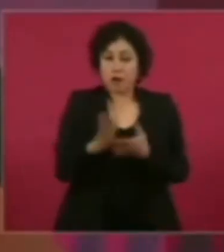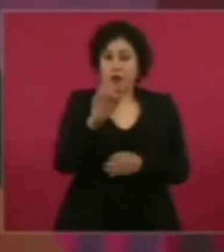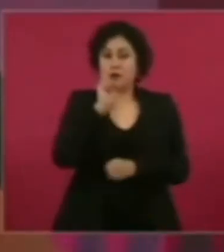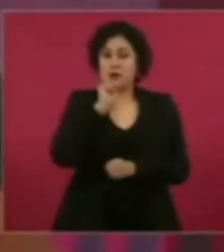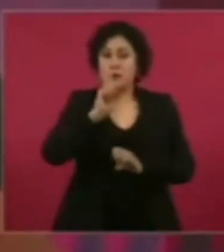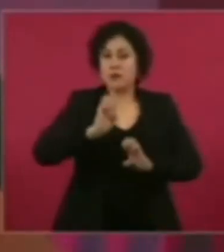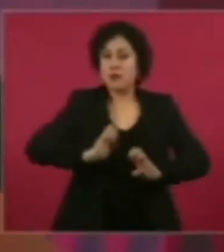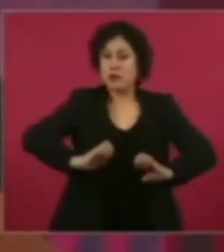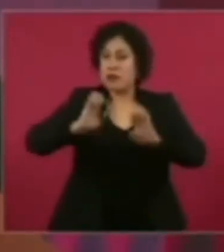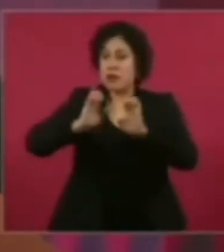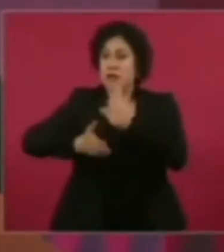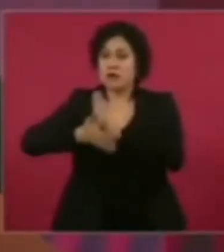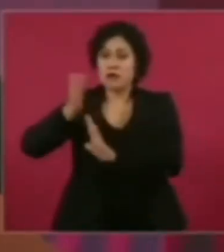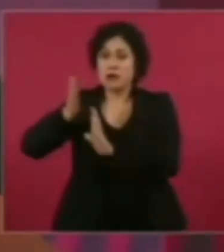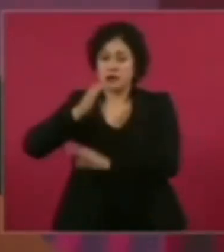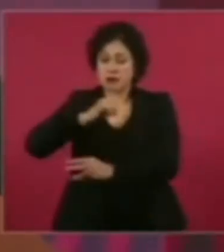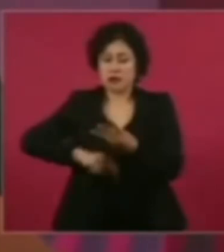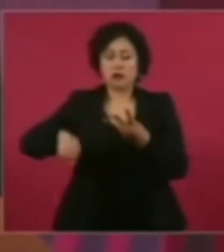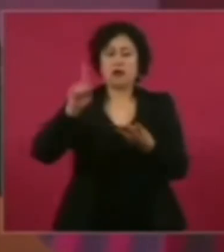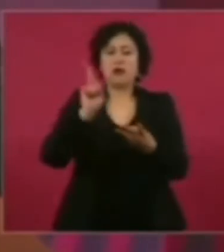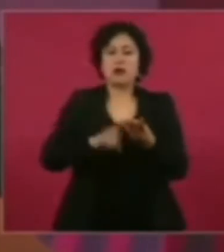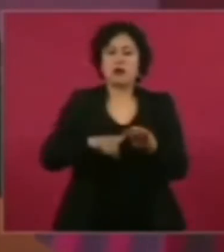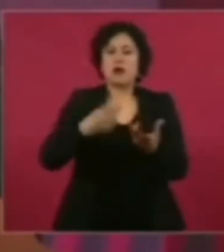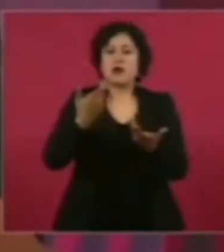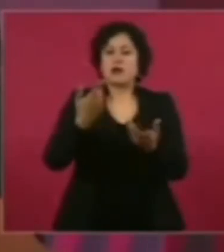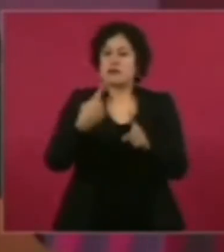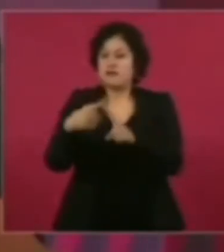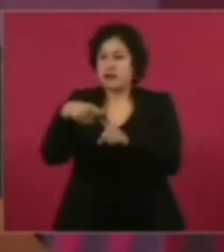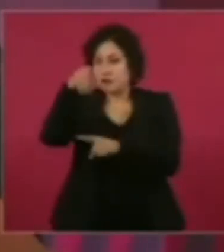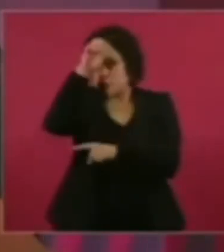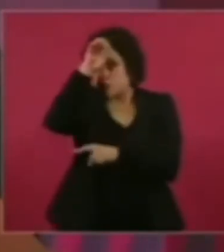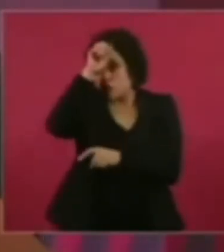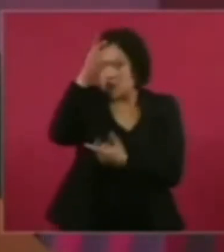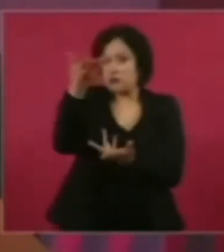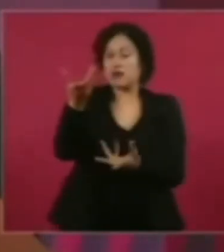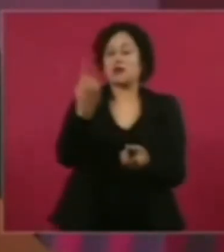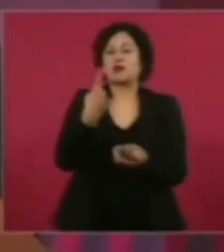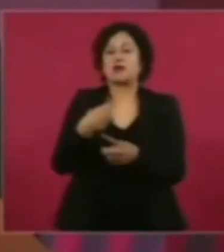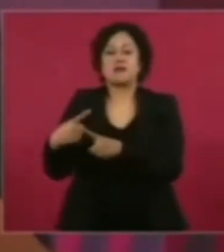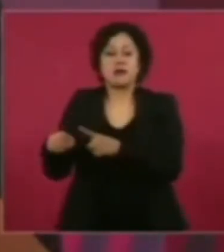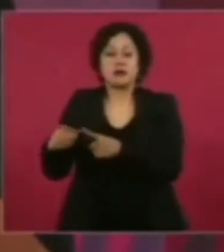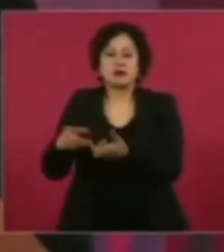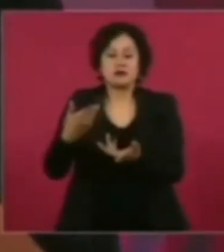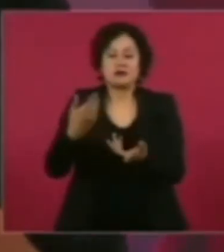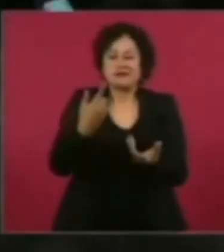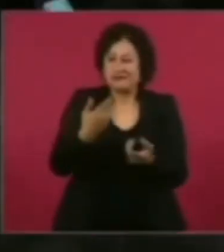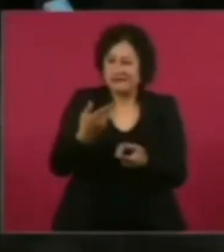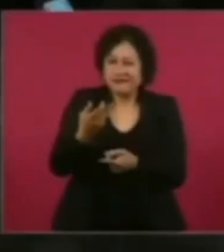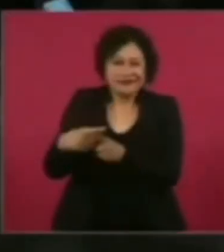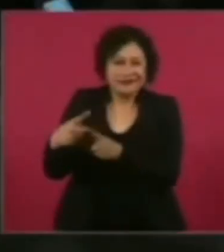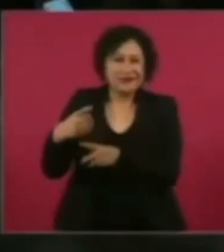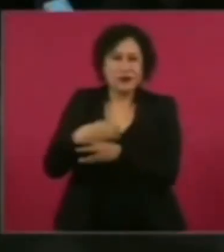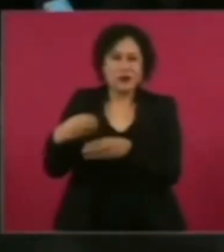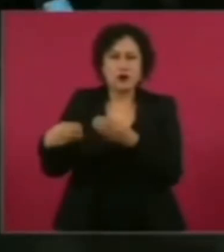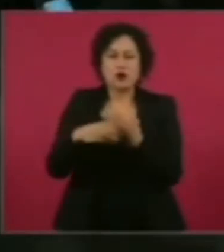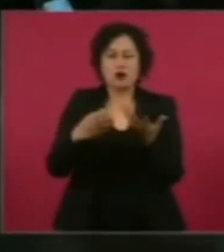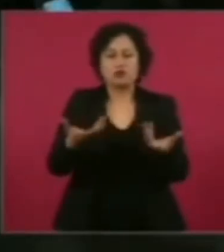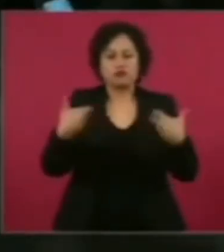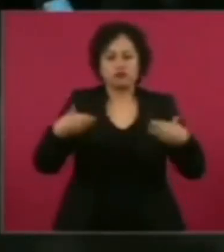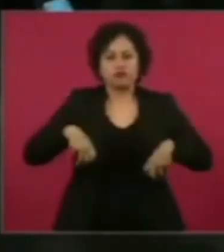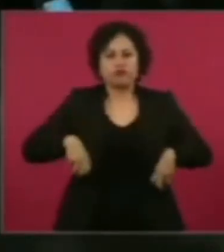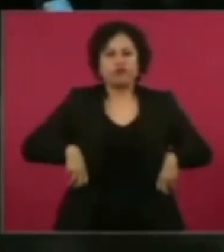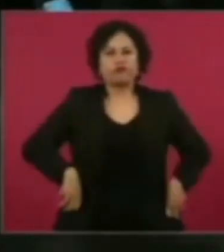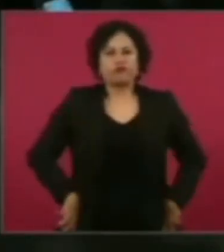todos los mexicanos sino también con el presupuesto porque era lo que les